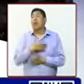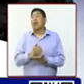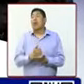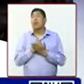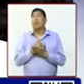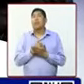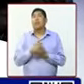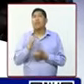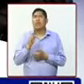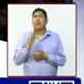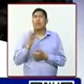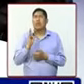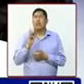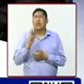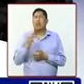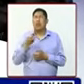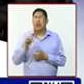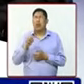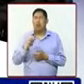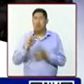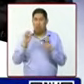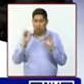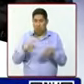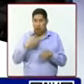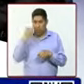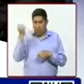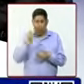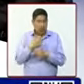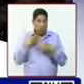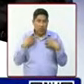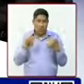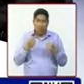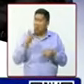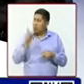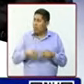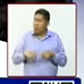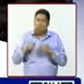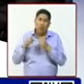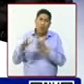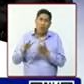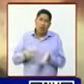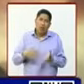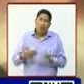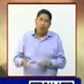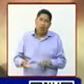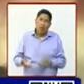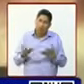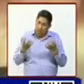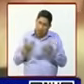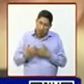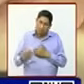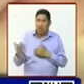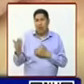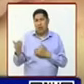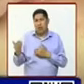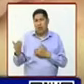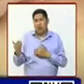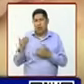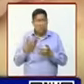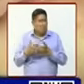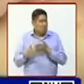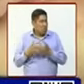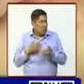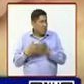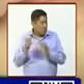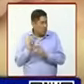Abraham pueda mejorar su salud. No se lo puede dejar morir. Es un joven que tiene ganas de seguir adelante, a pesar de